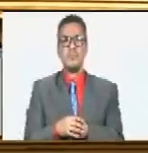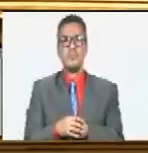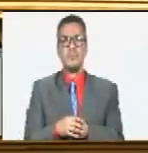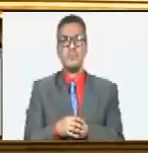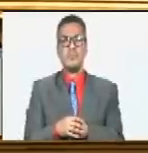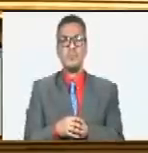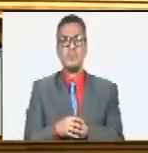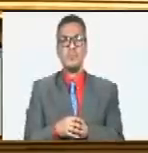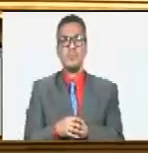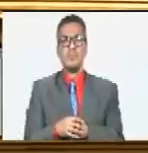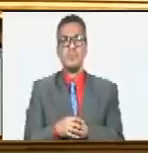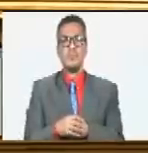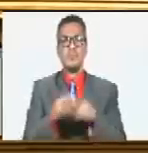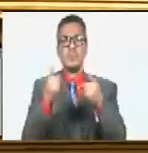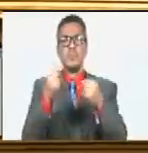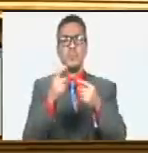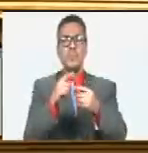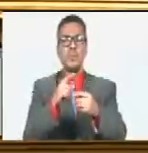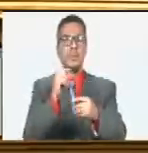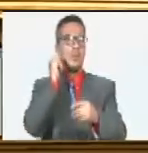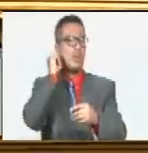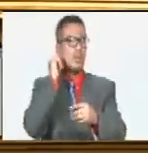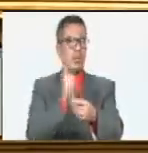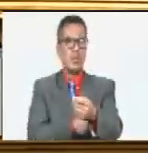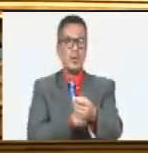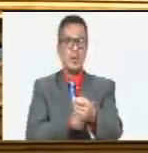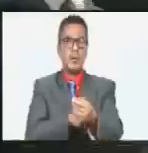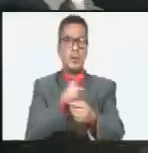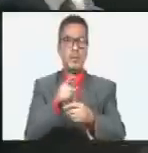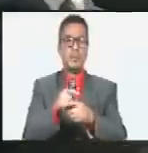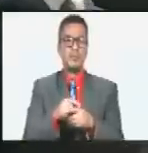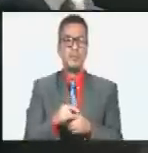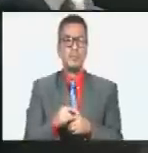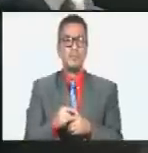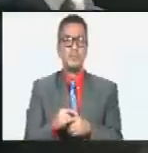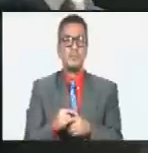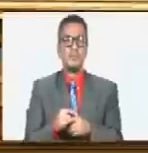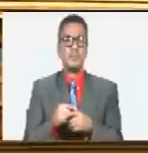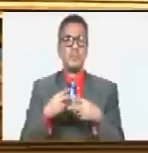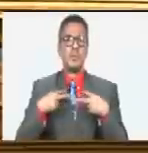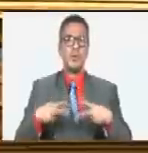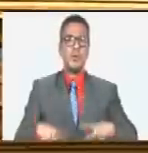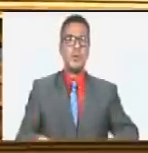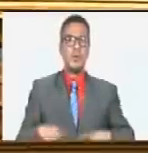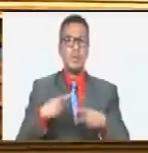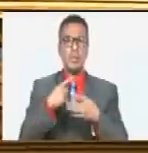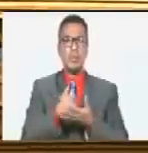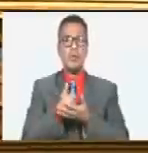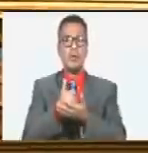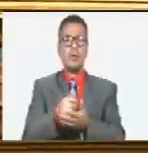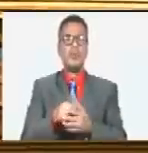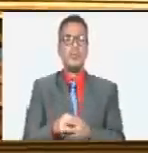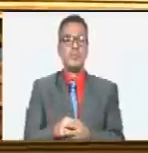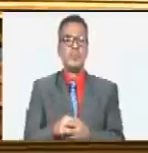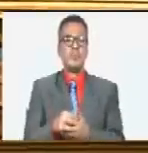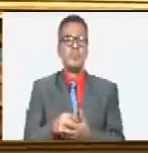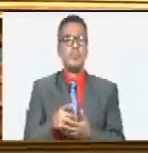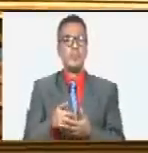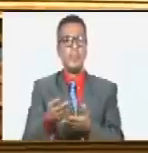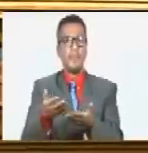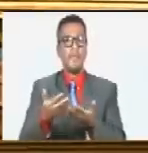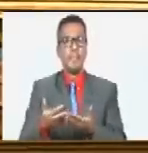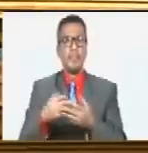esas hermanas que la vida, por dicha, les proporciona a uno en el fragor de los